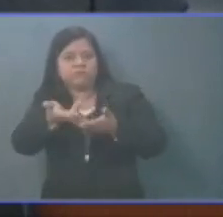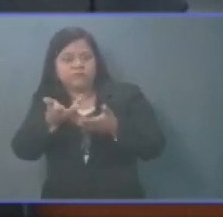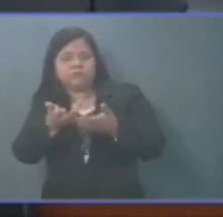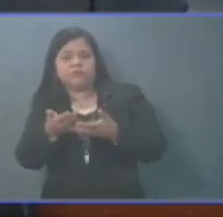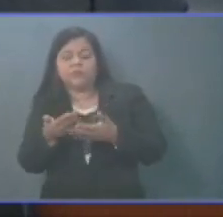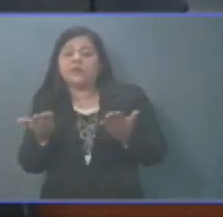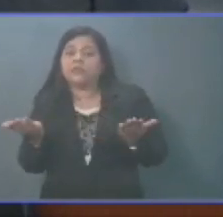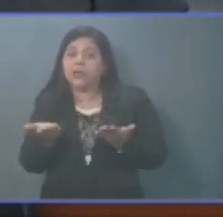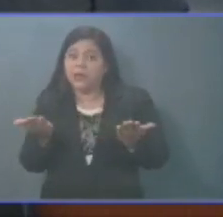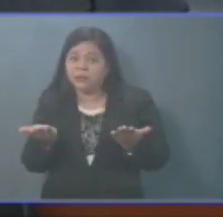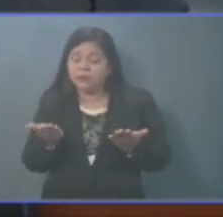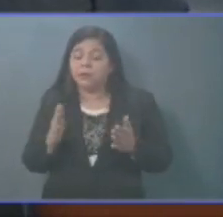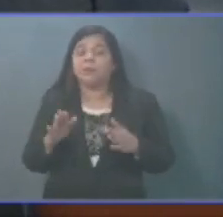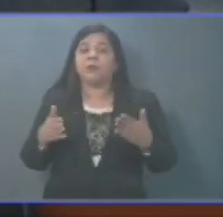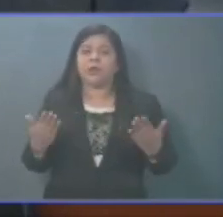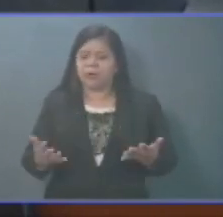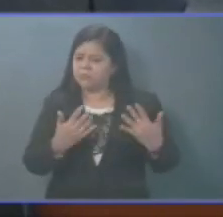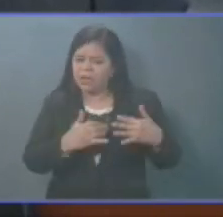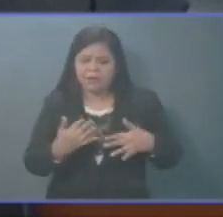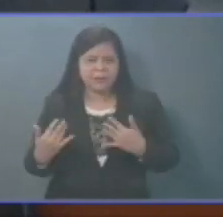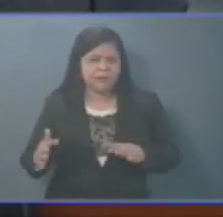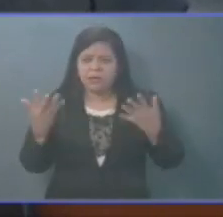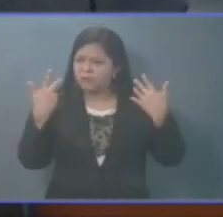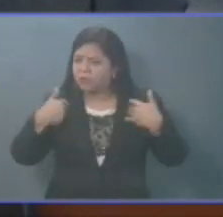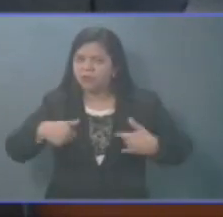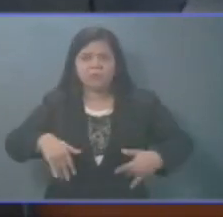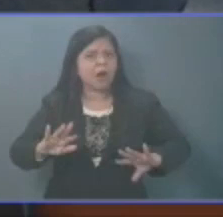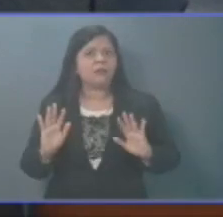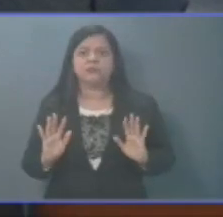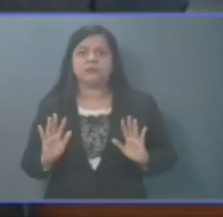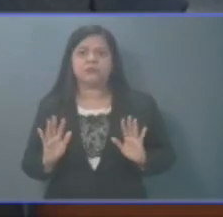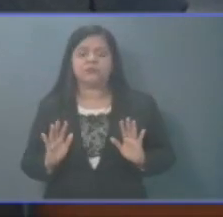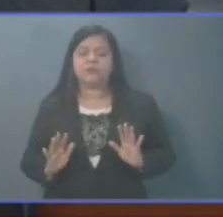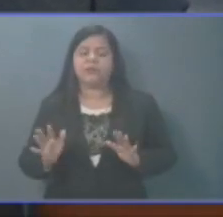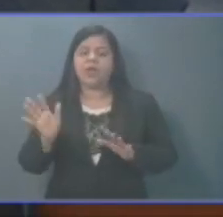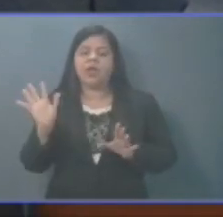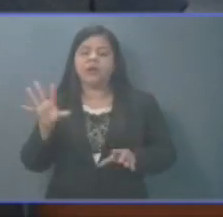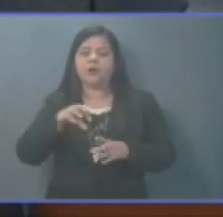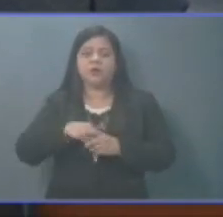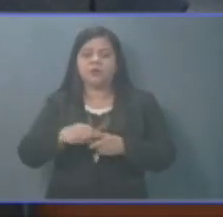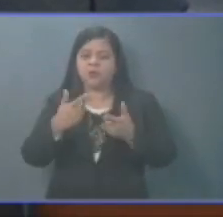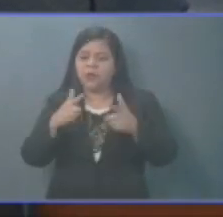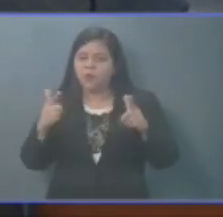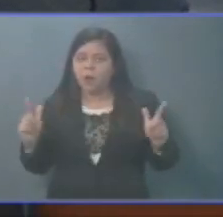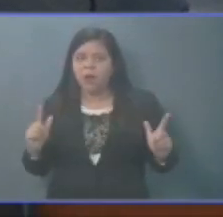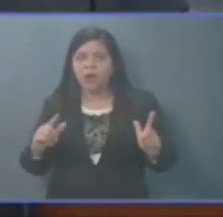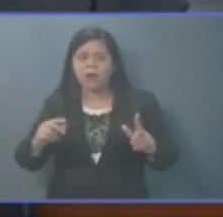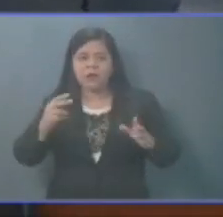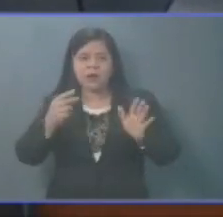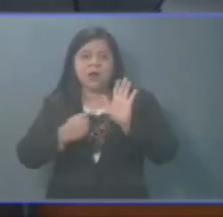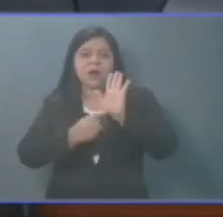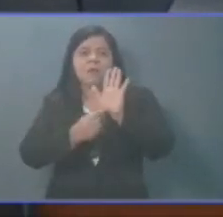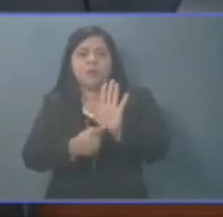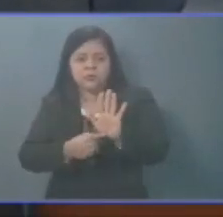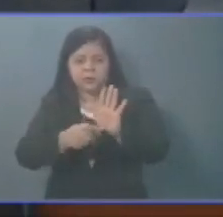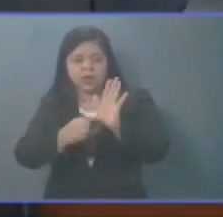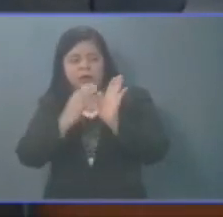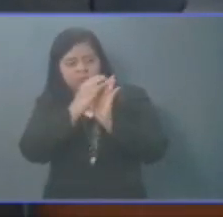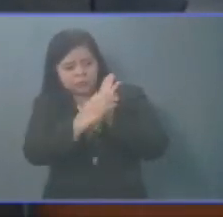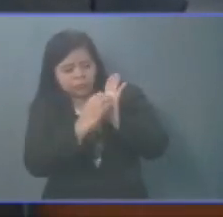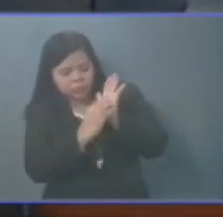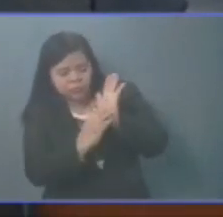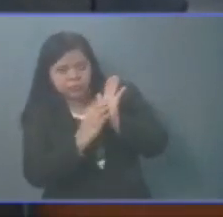producen como parte de la actividad humana incluye los lenguajes, la visualización de textos, el sistema